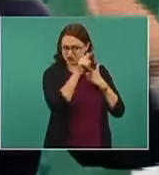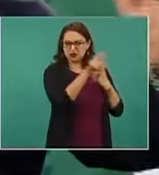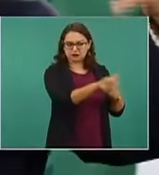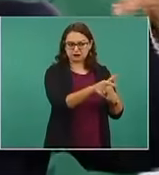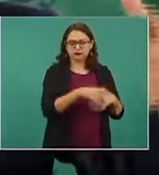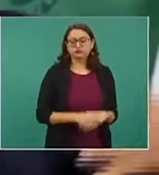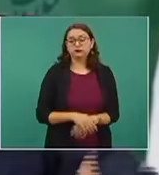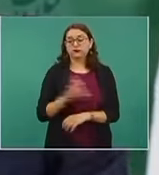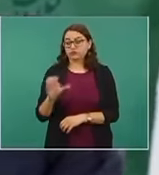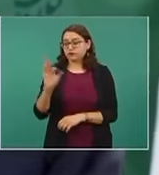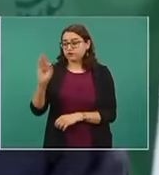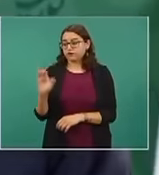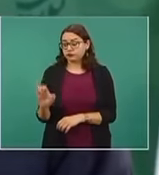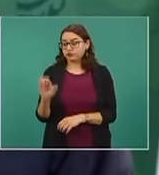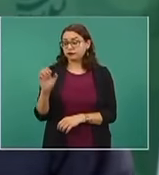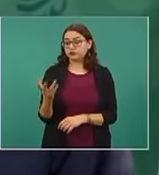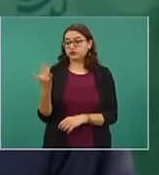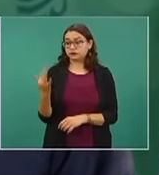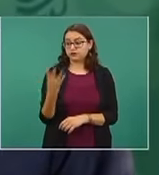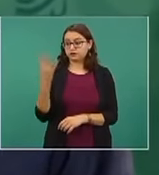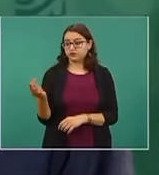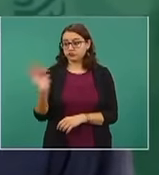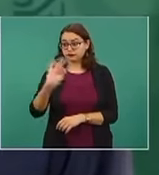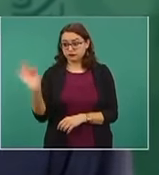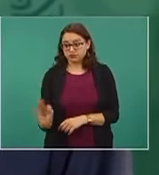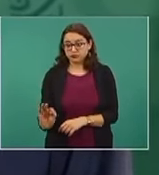54% para la Comisión Federal de Electricidad.